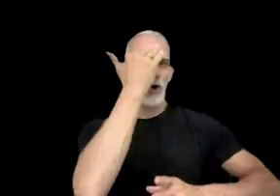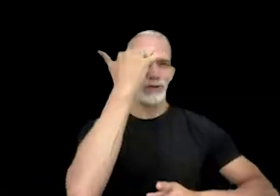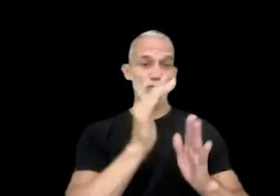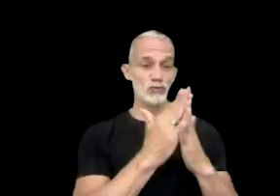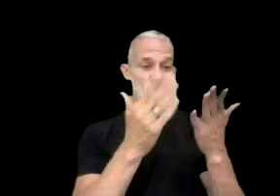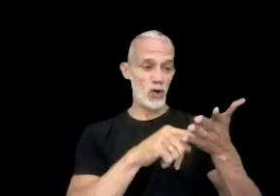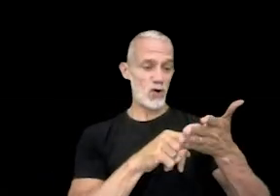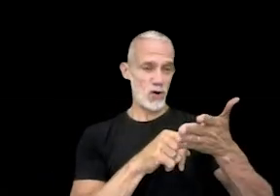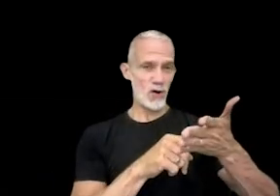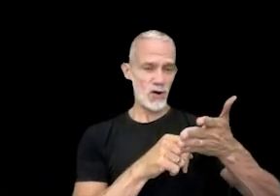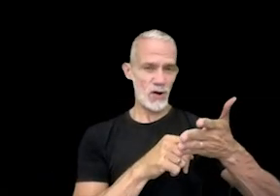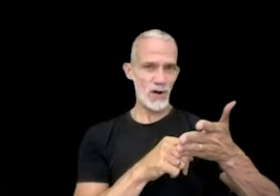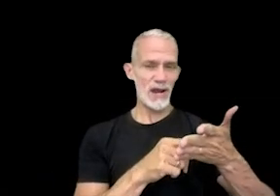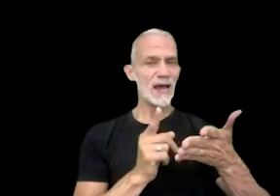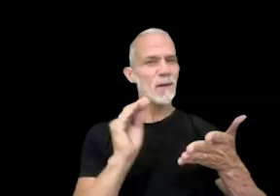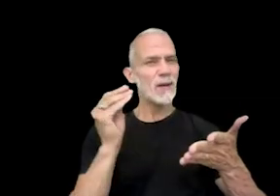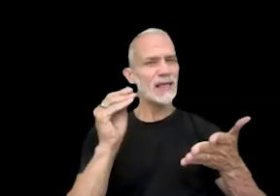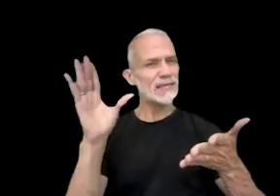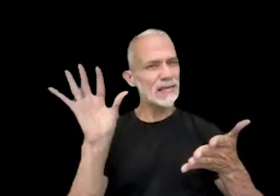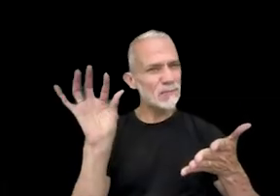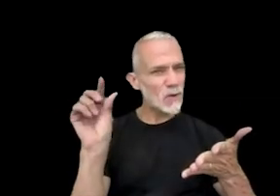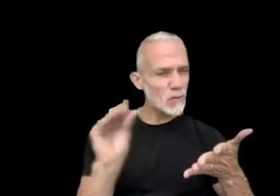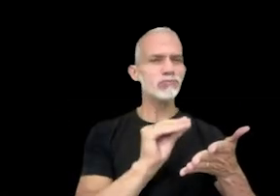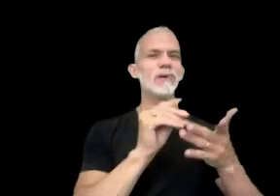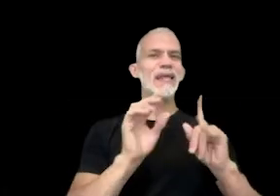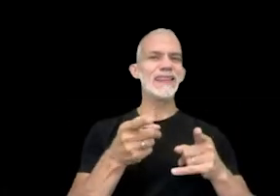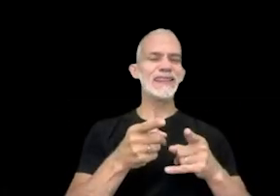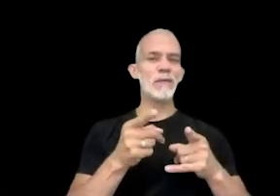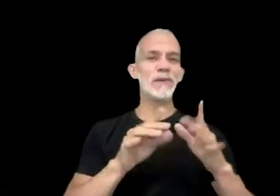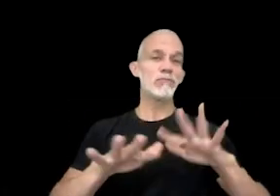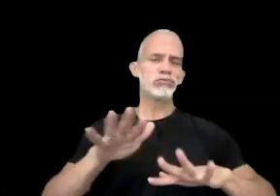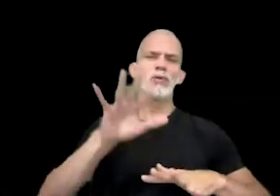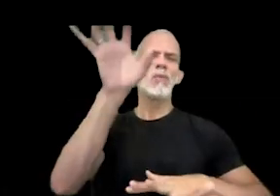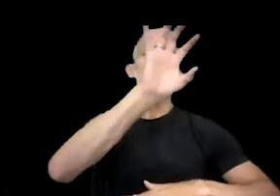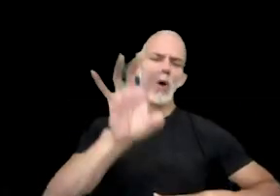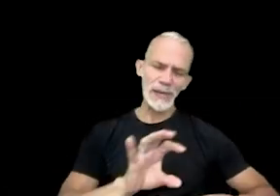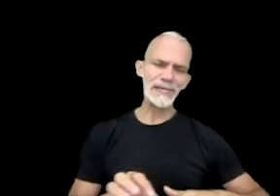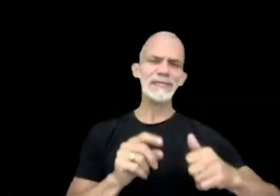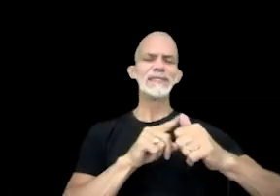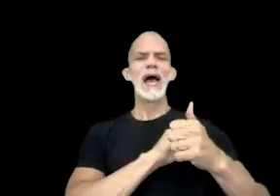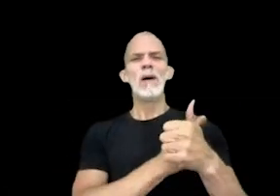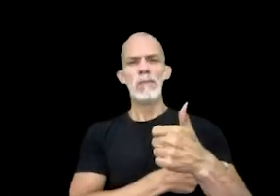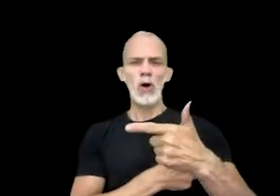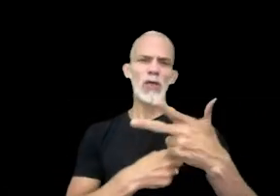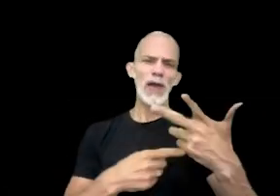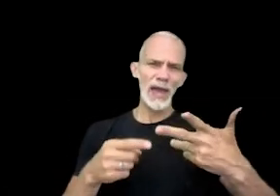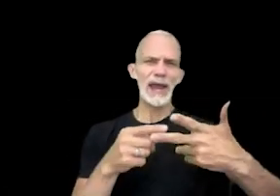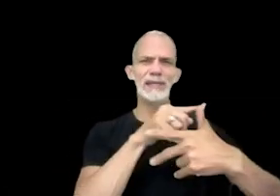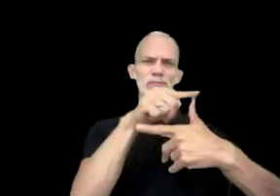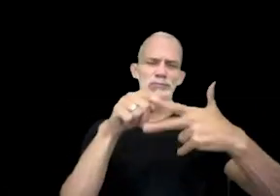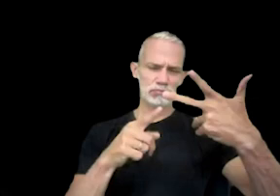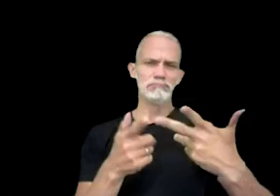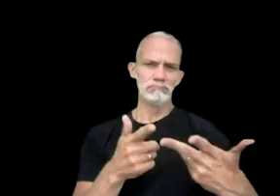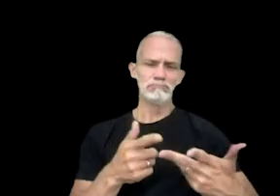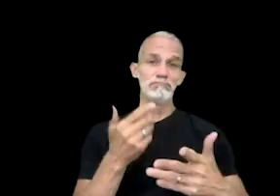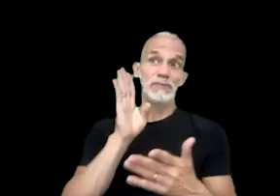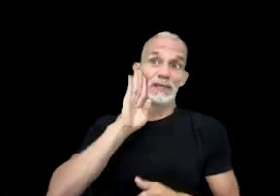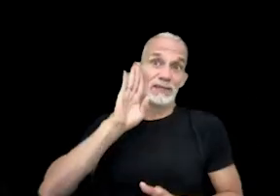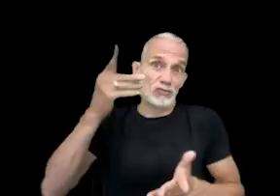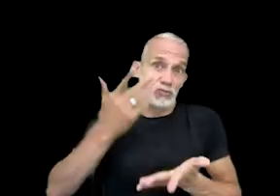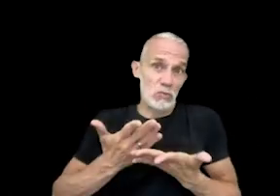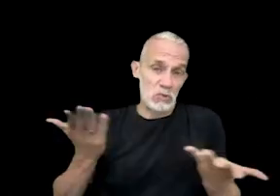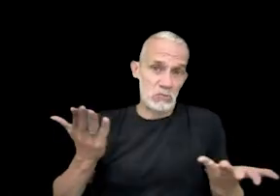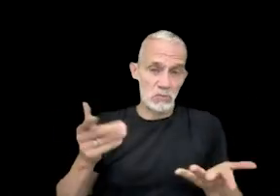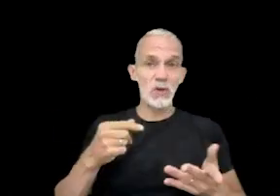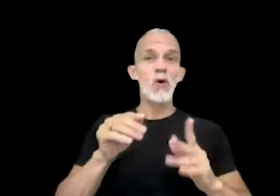liberal, no dejamos de tener la organización de carácter federal, división de órganos de poderes y más que propuso Estados Unidos. Entonces, claro,